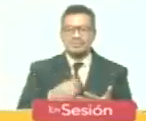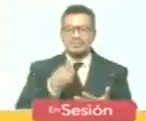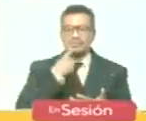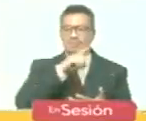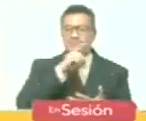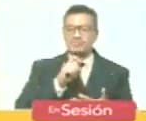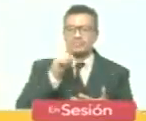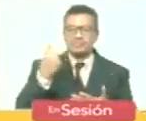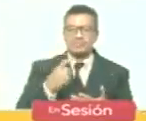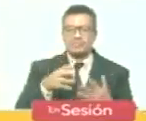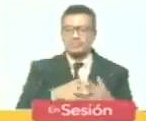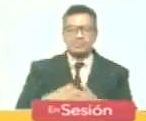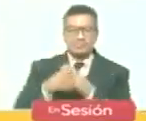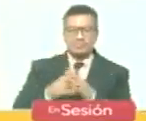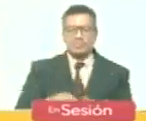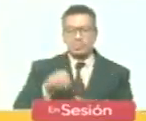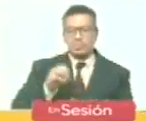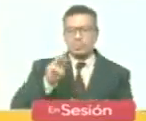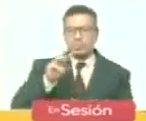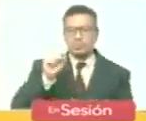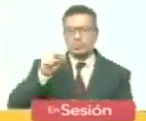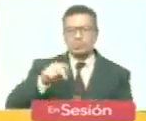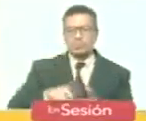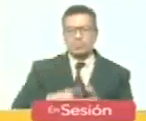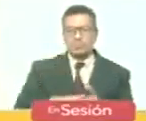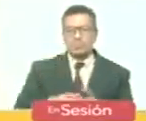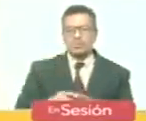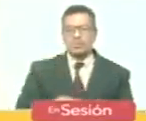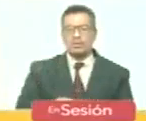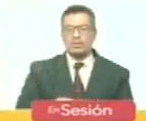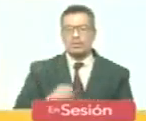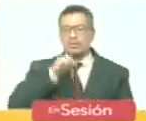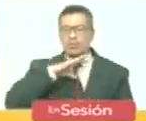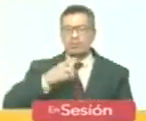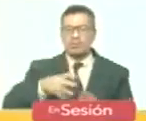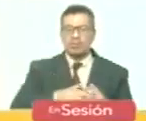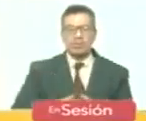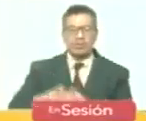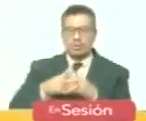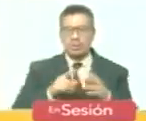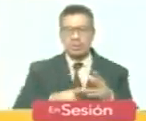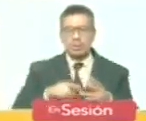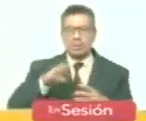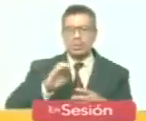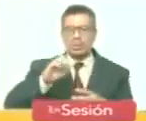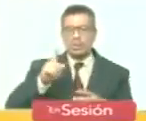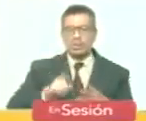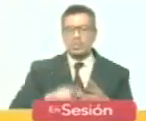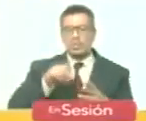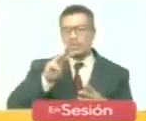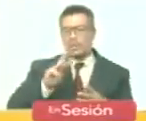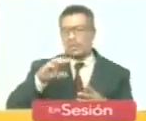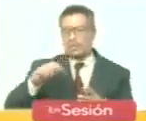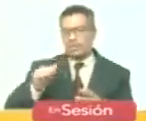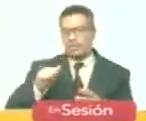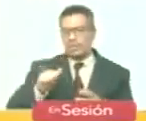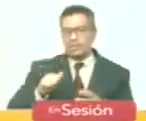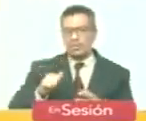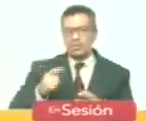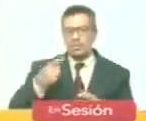de un norteamericano, Howard Zinn, la otra historia de los Estados Unidos. Y otra del archivo Vladimir Acosta, yo lo conozco del